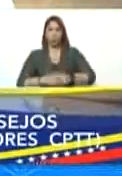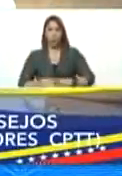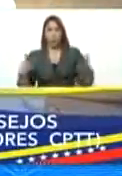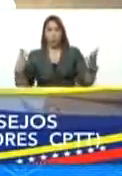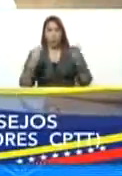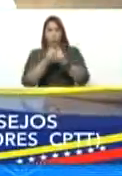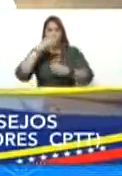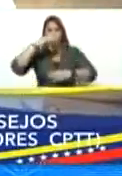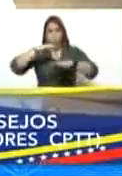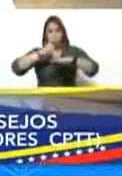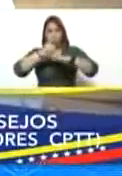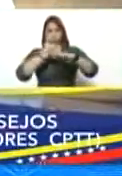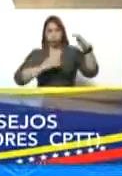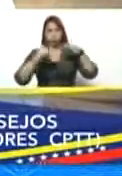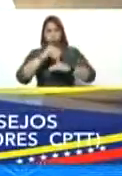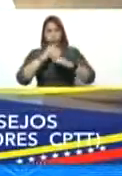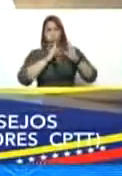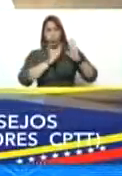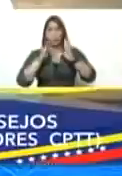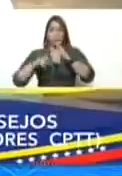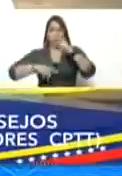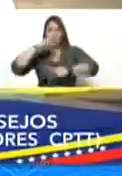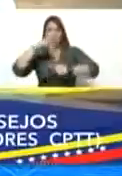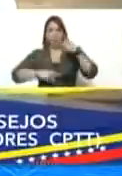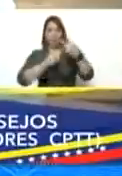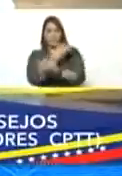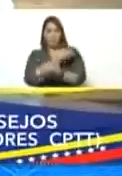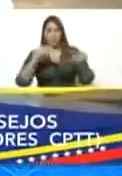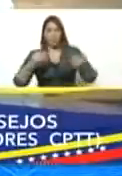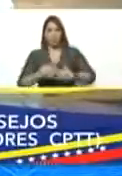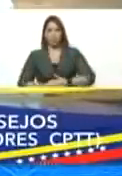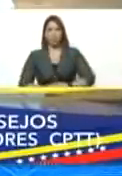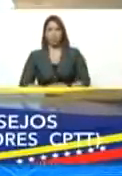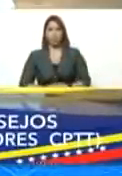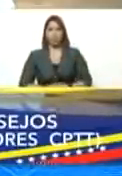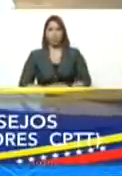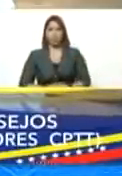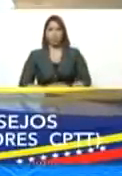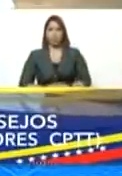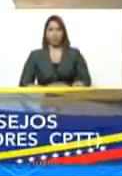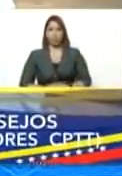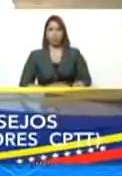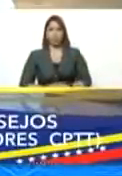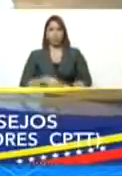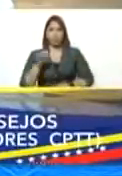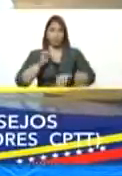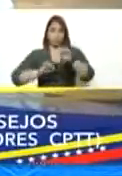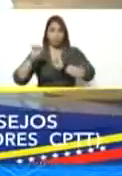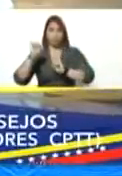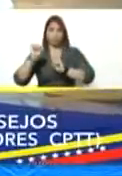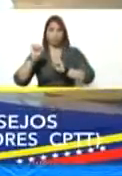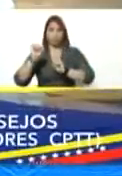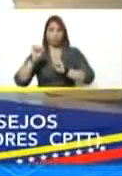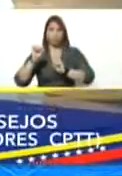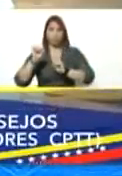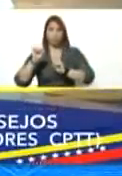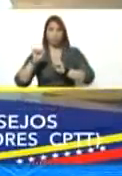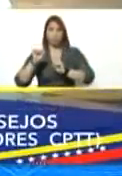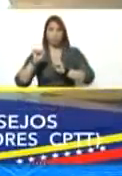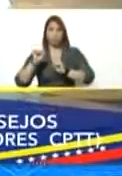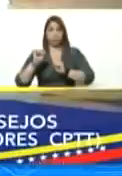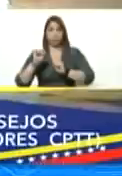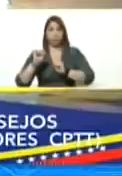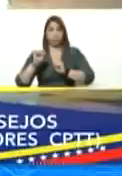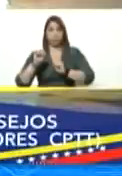Mora me organizan un plan perfecto para evitar lo que es la